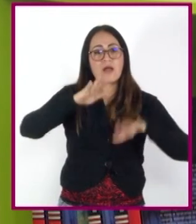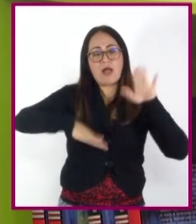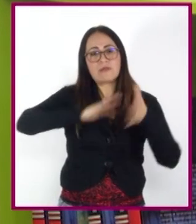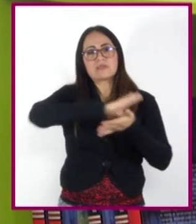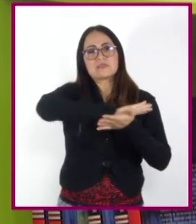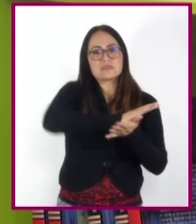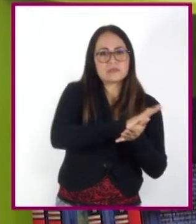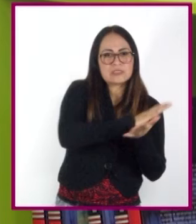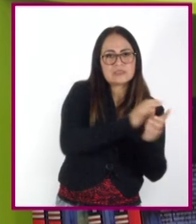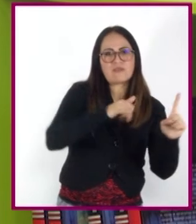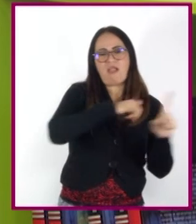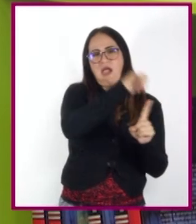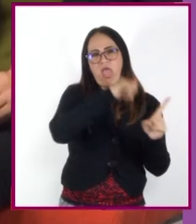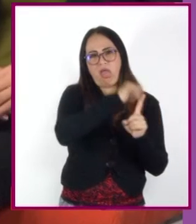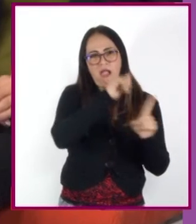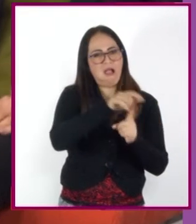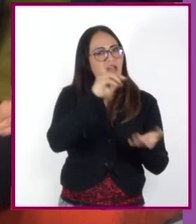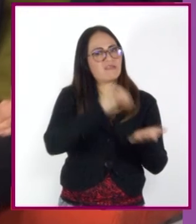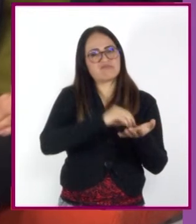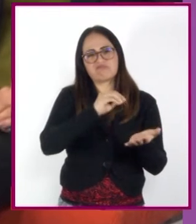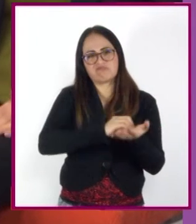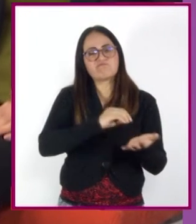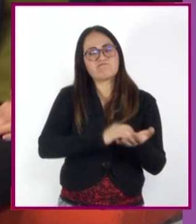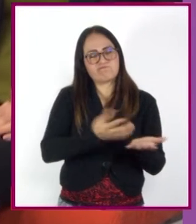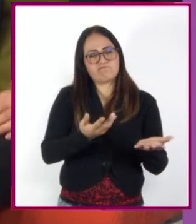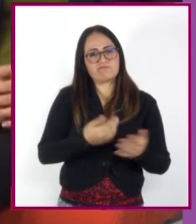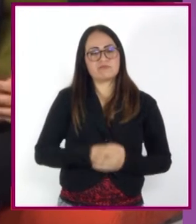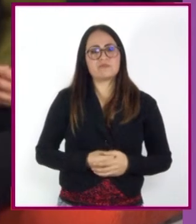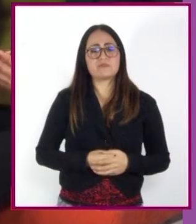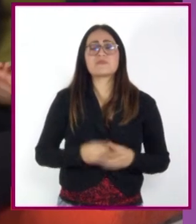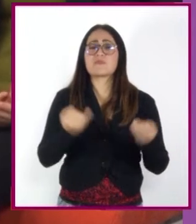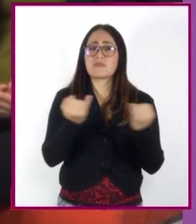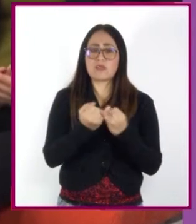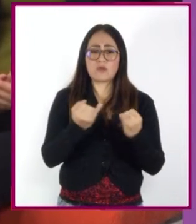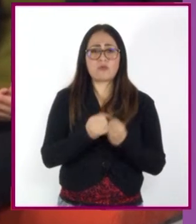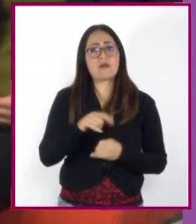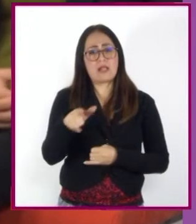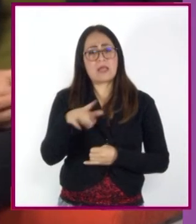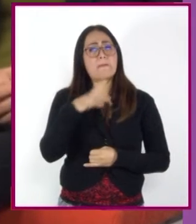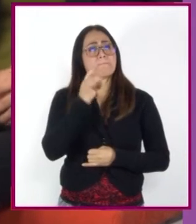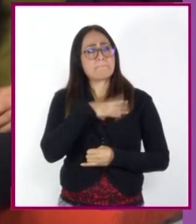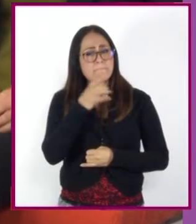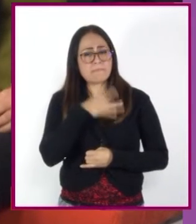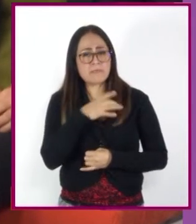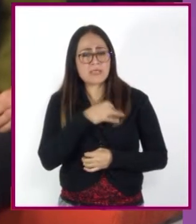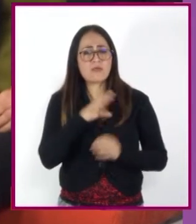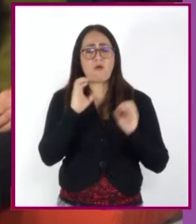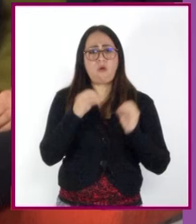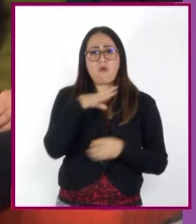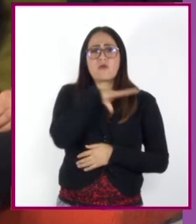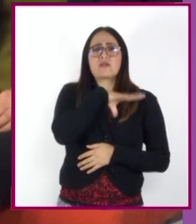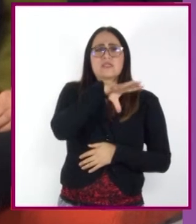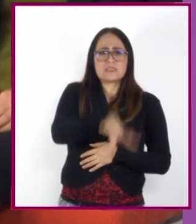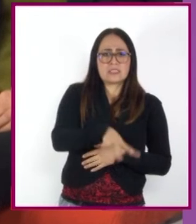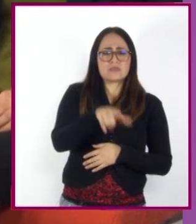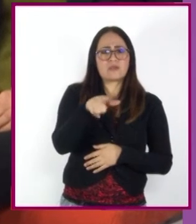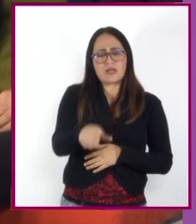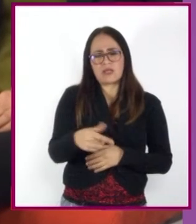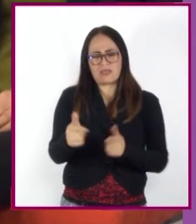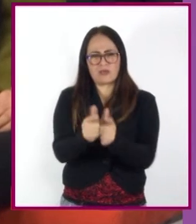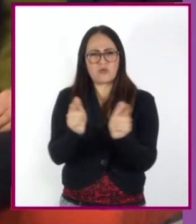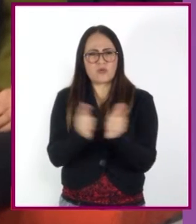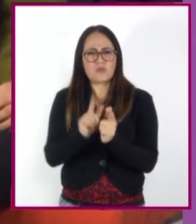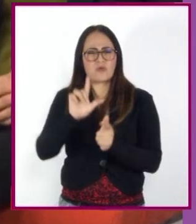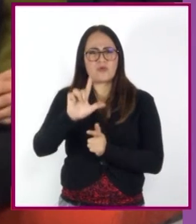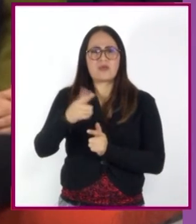bullying podrían estar presentes. Hay un temor y también un rechazo permanente a las y los jóvenes de la diversidad